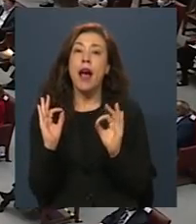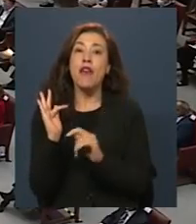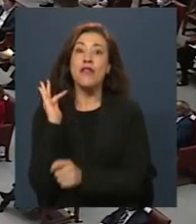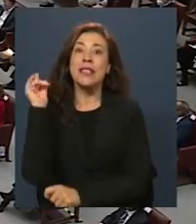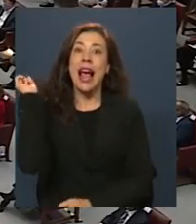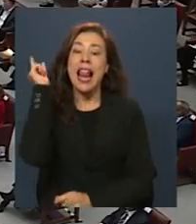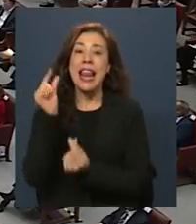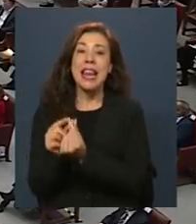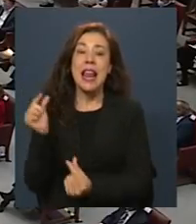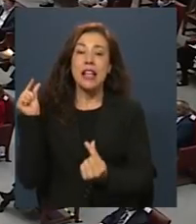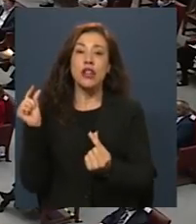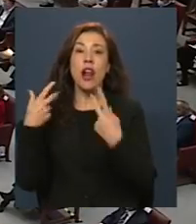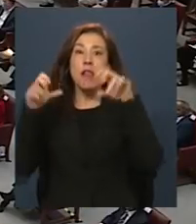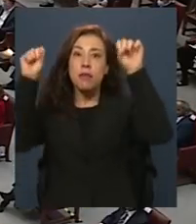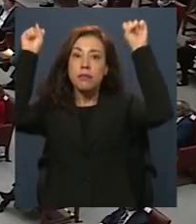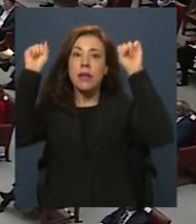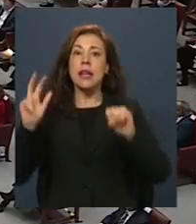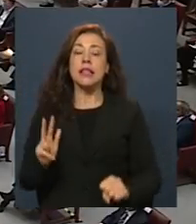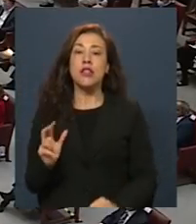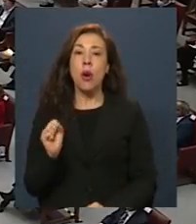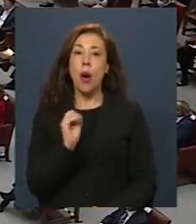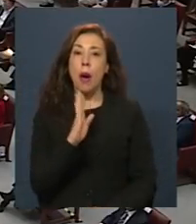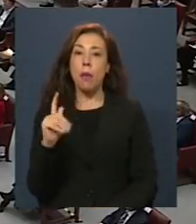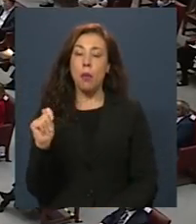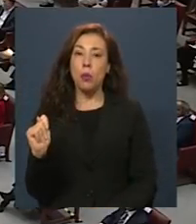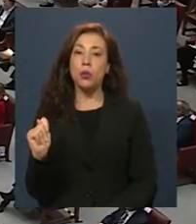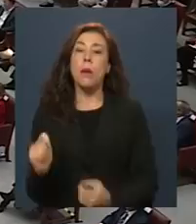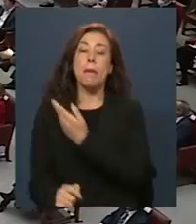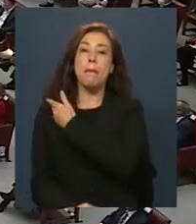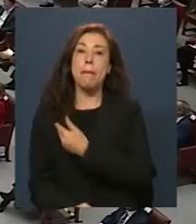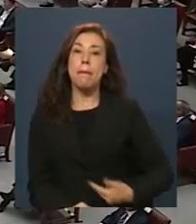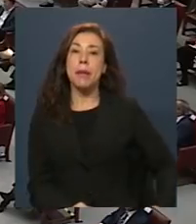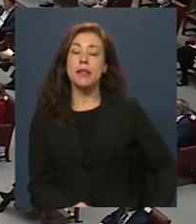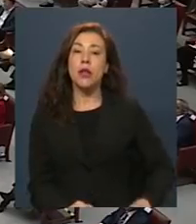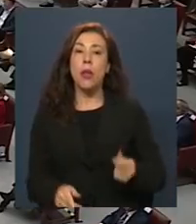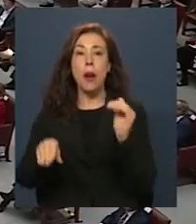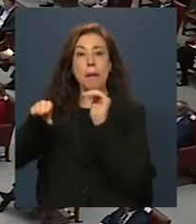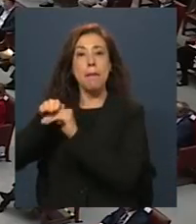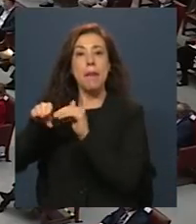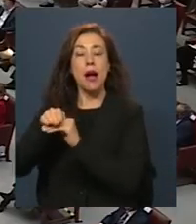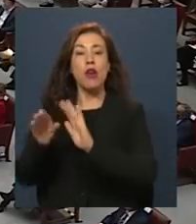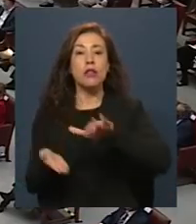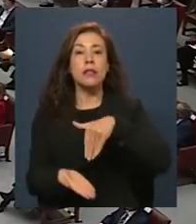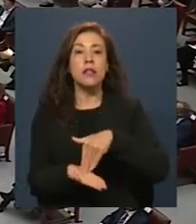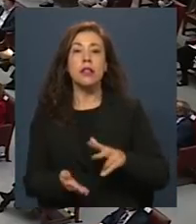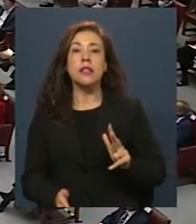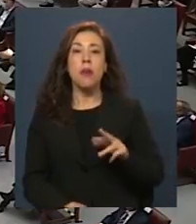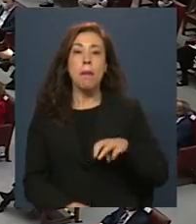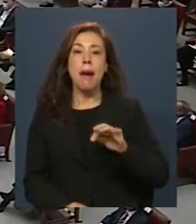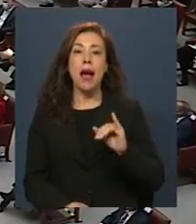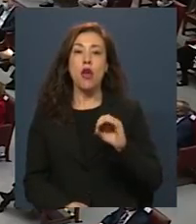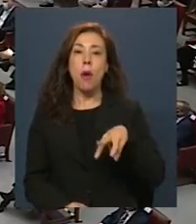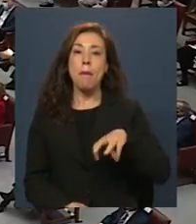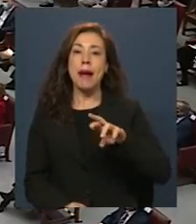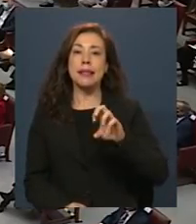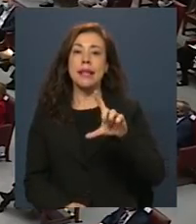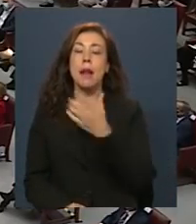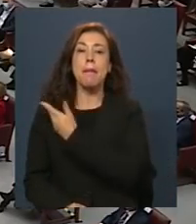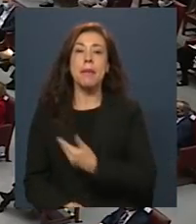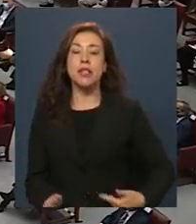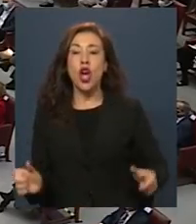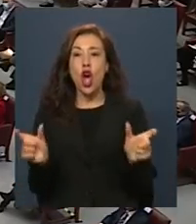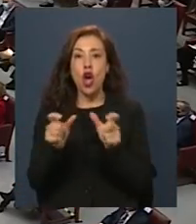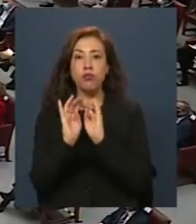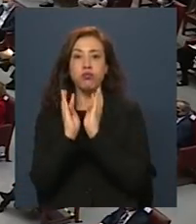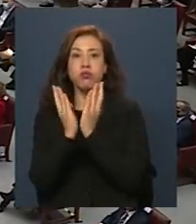nacional del Ministerio Público, don Jorge Abbott, al presidente del Banco Central, don Mario Marcel, al presidente del Consejo